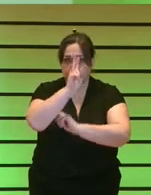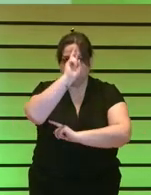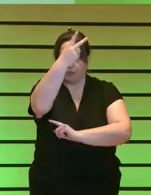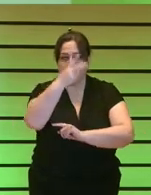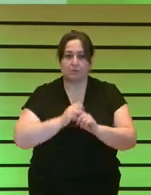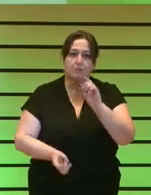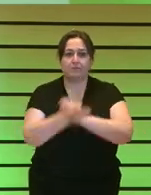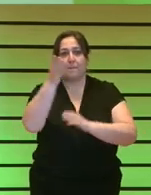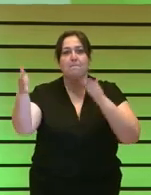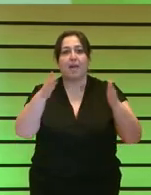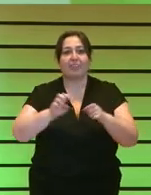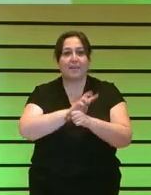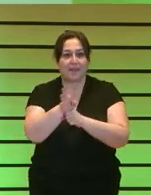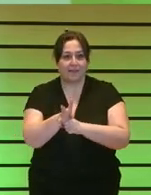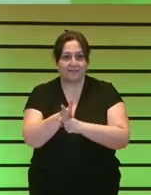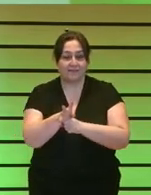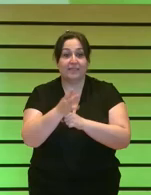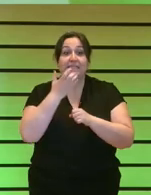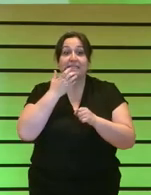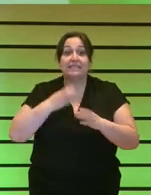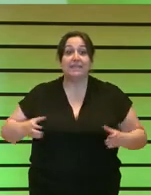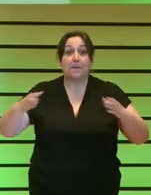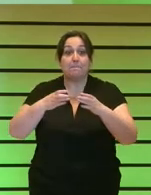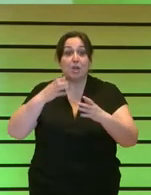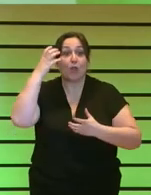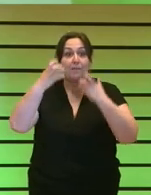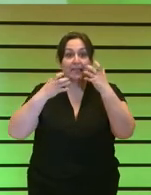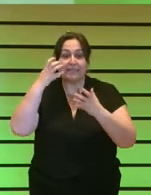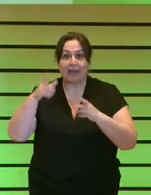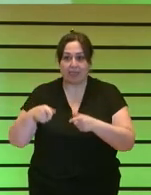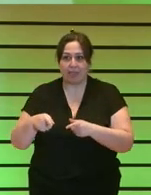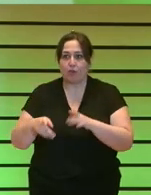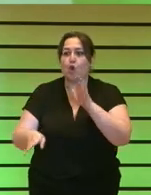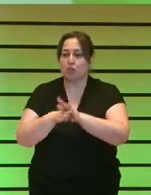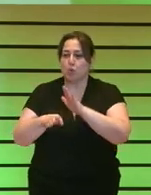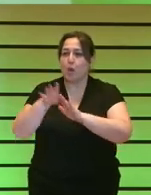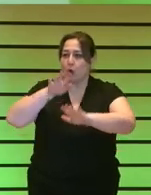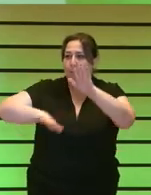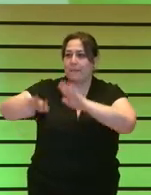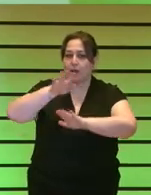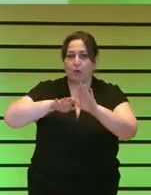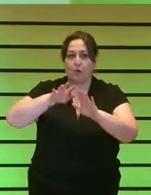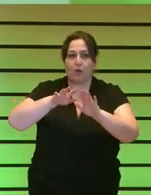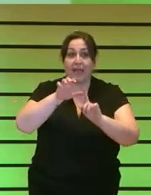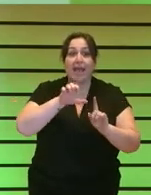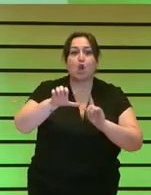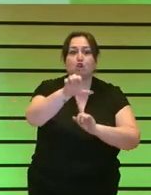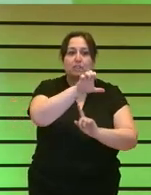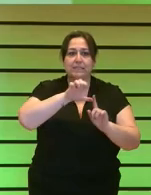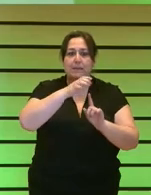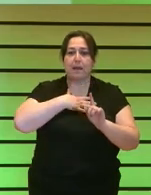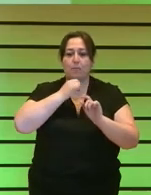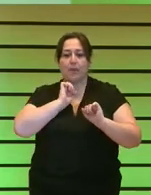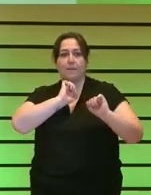en la medida en que la biodiversidad mantiene toda su complejidad el propio ecosistema tiene formas de defenderse pero